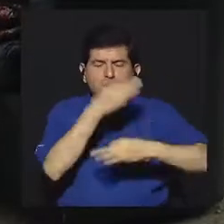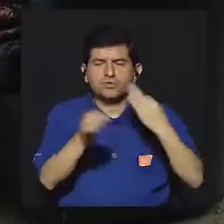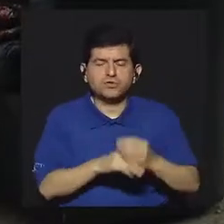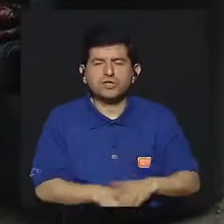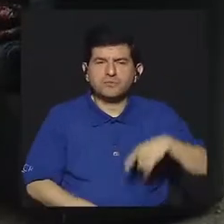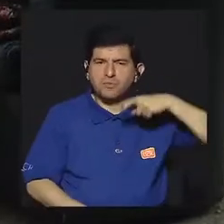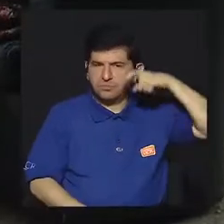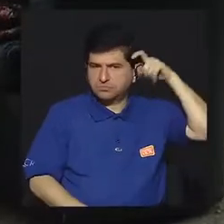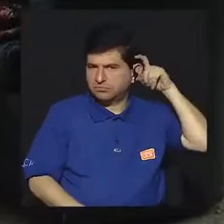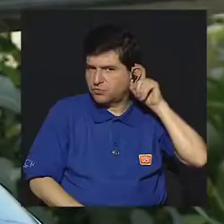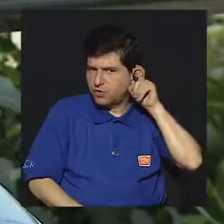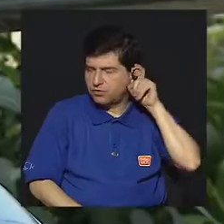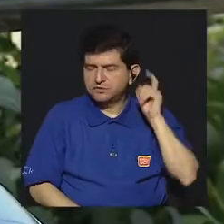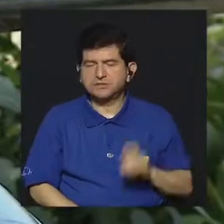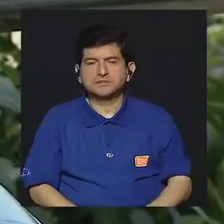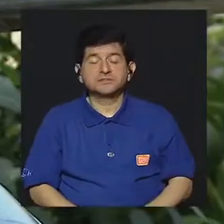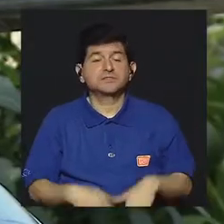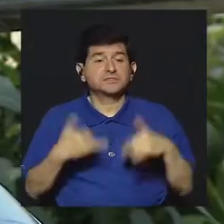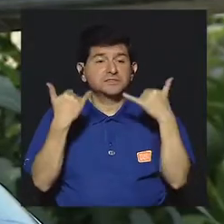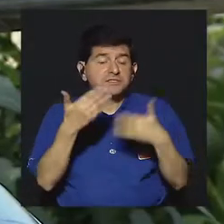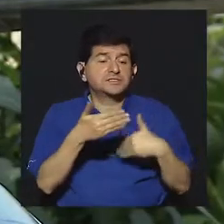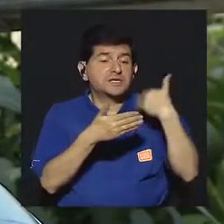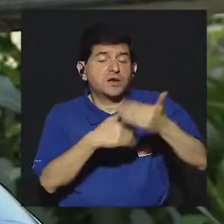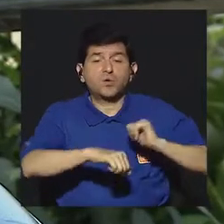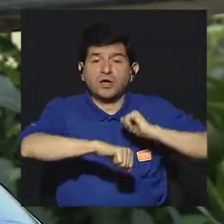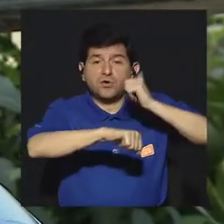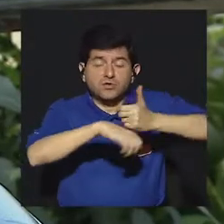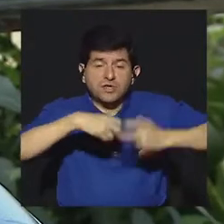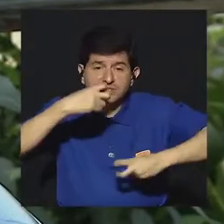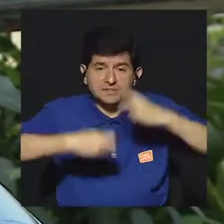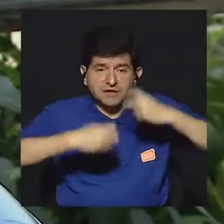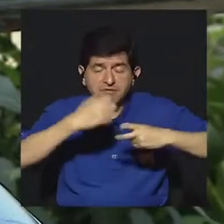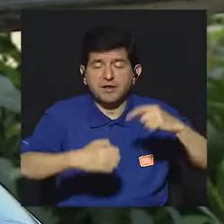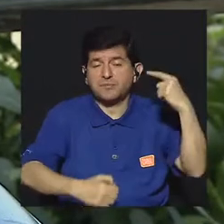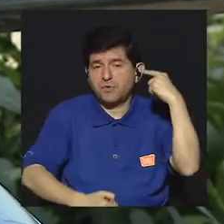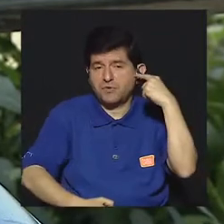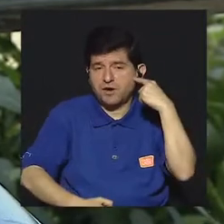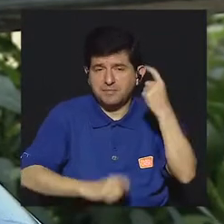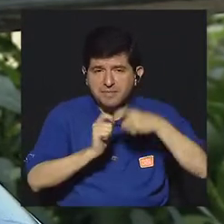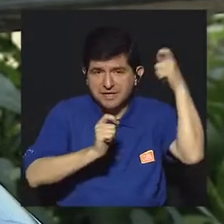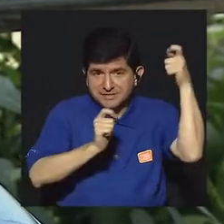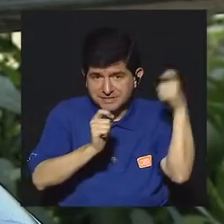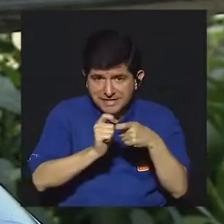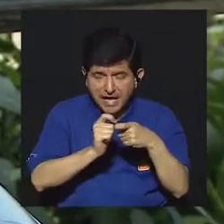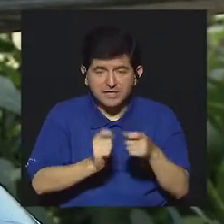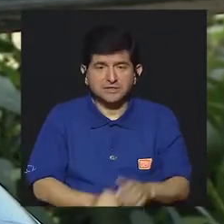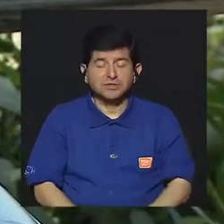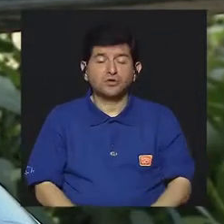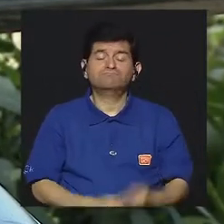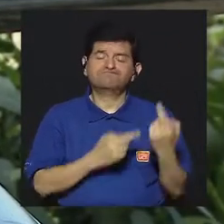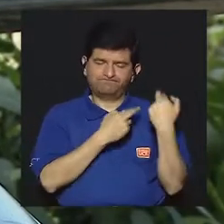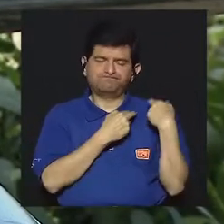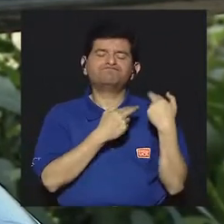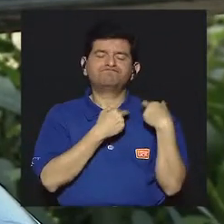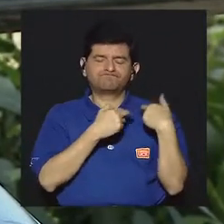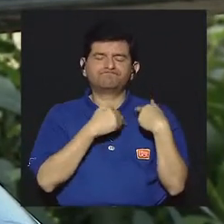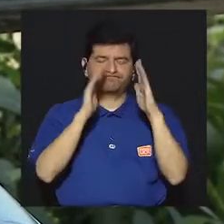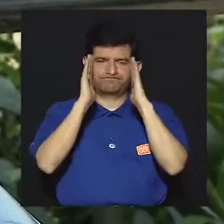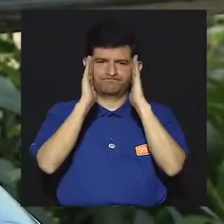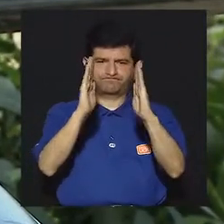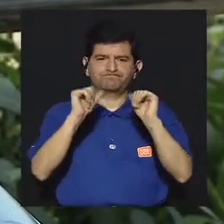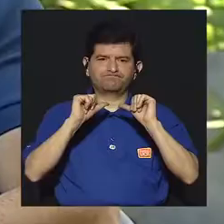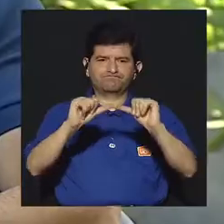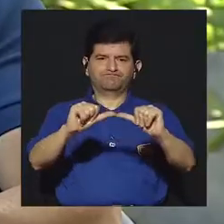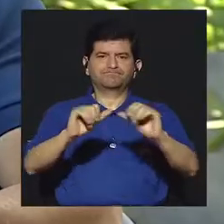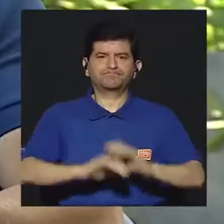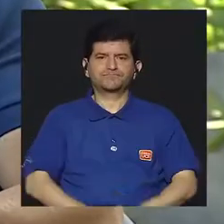de prótesis o demás, después de ya determinado un problema auditivo como tal, ¿verdad?, ya sí somos los encargados de dar todo ese